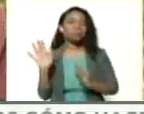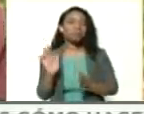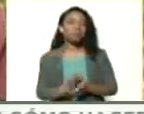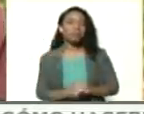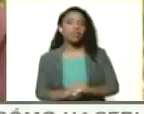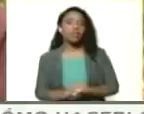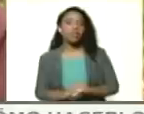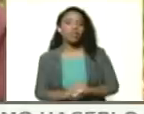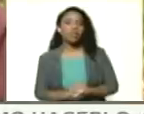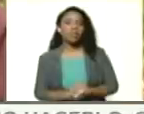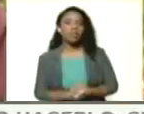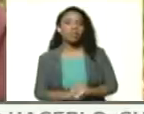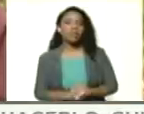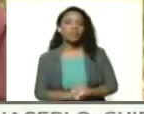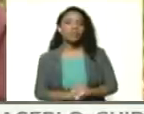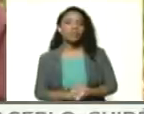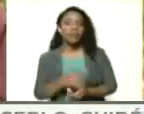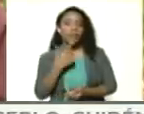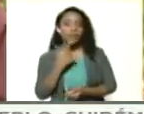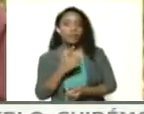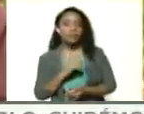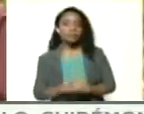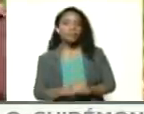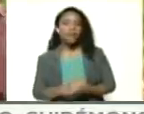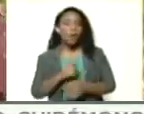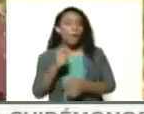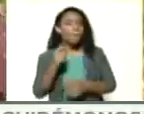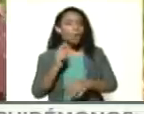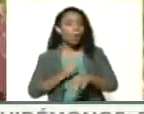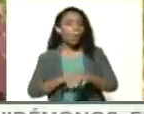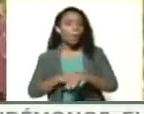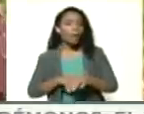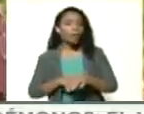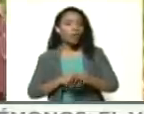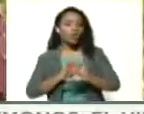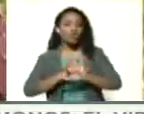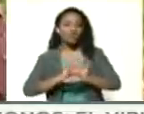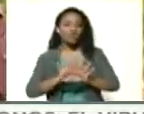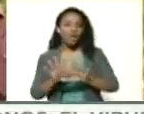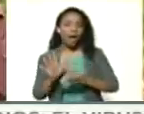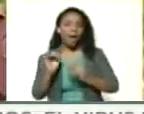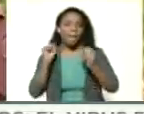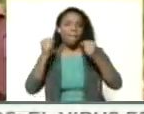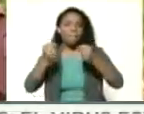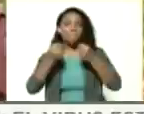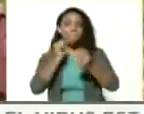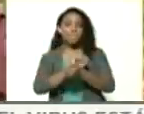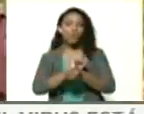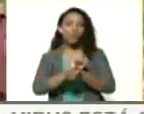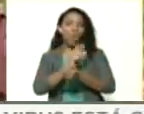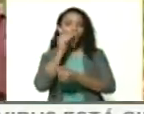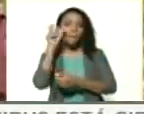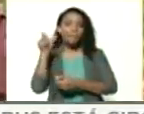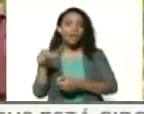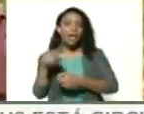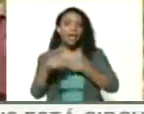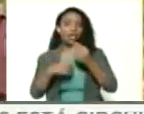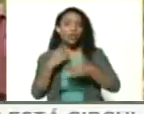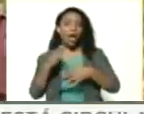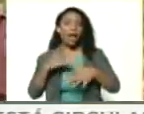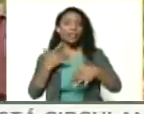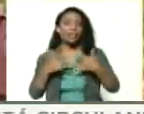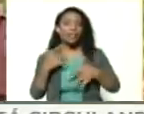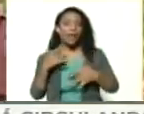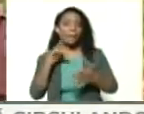figura de José Vicente. Dice así: pocos momentos después ya estaba prisionero Carmona. Hizo acto de presencia en